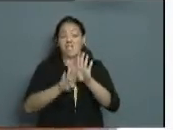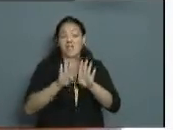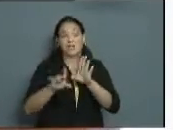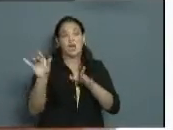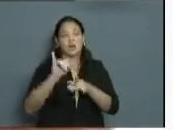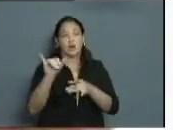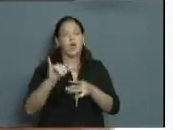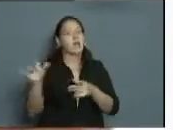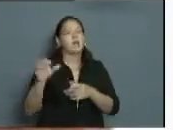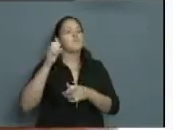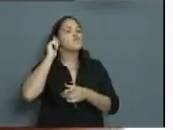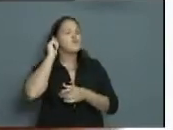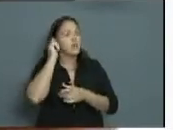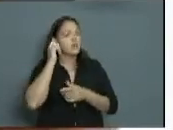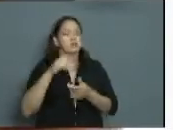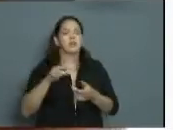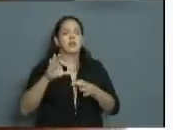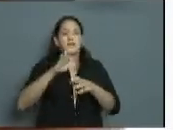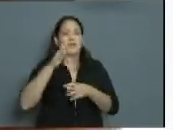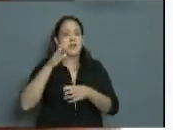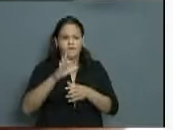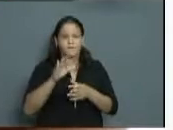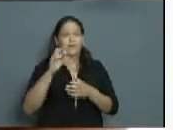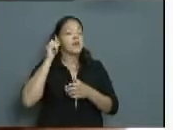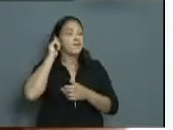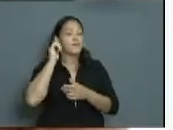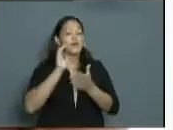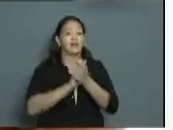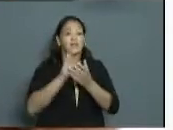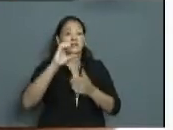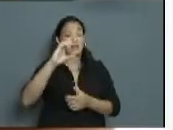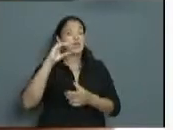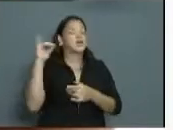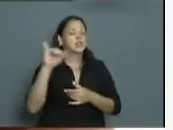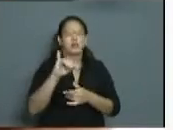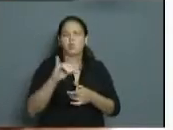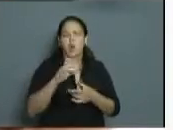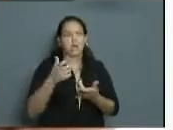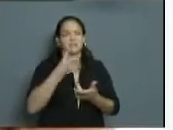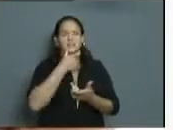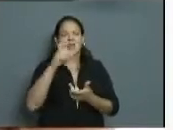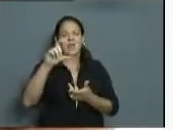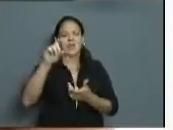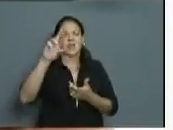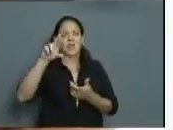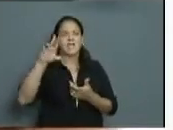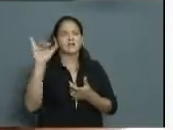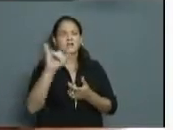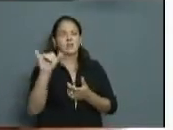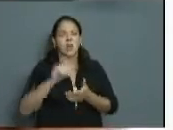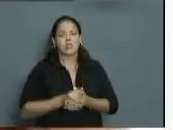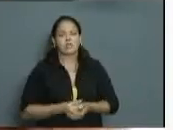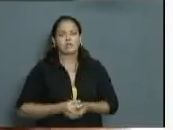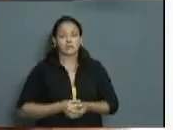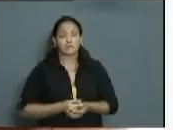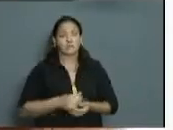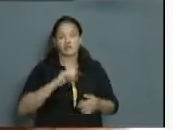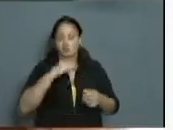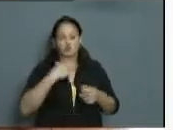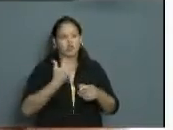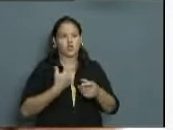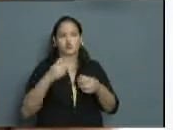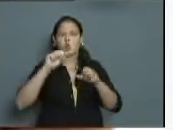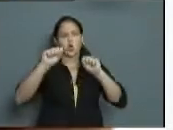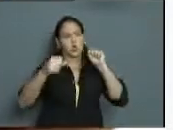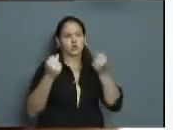Federación y de los CDR. Todo aquí es importante y necesario. Todos nosotros los recibimos y tenemos un control, se lo